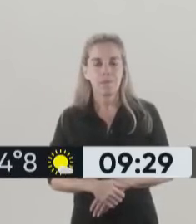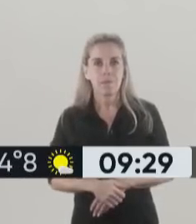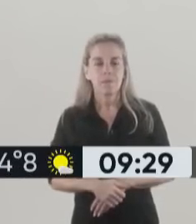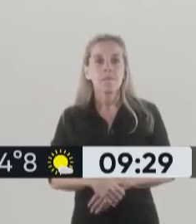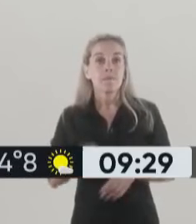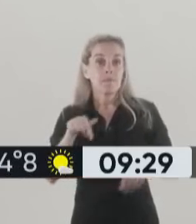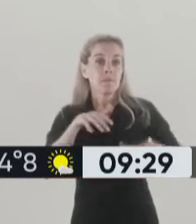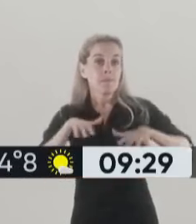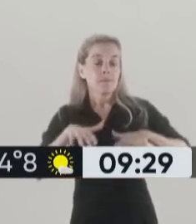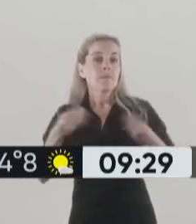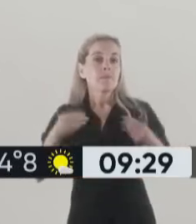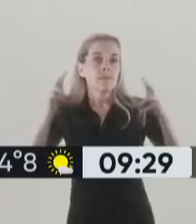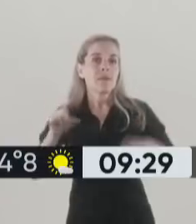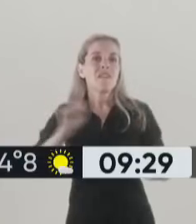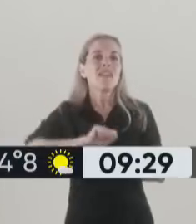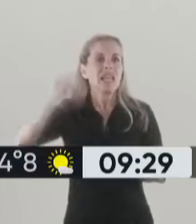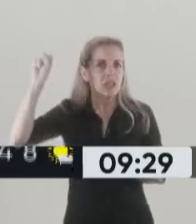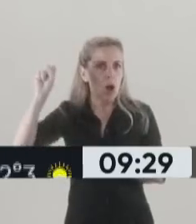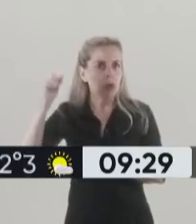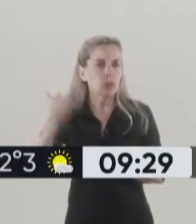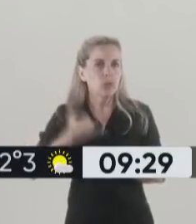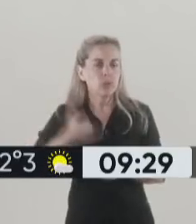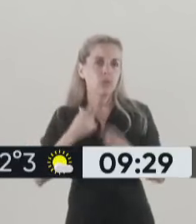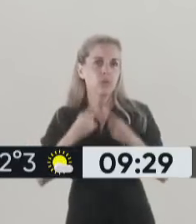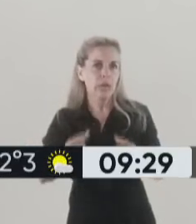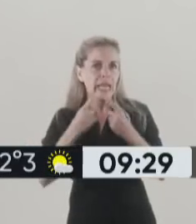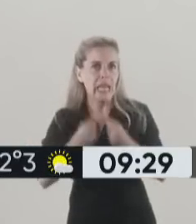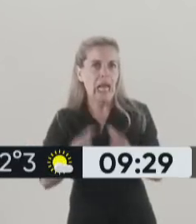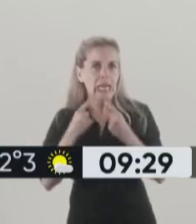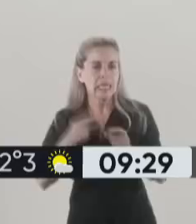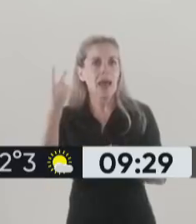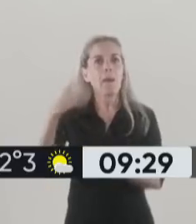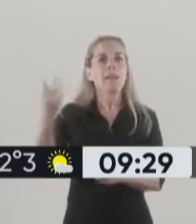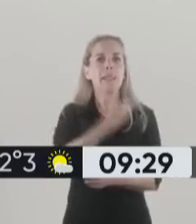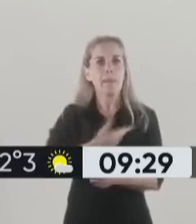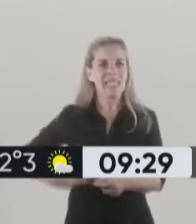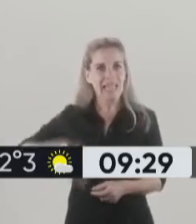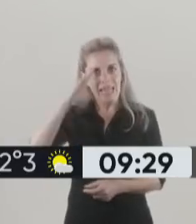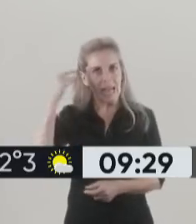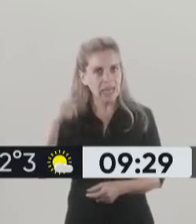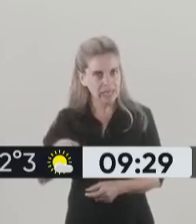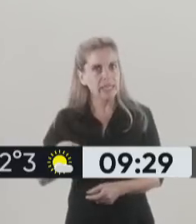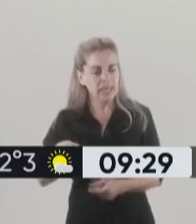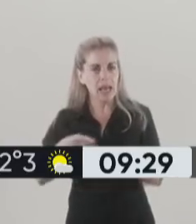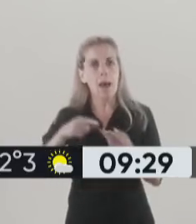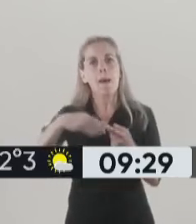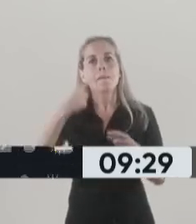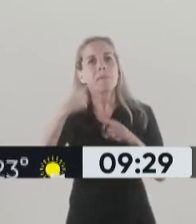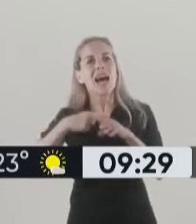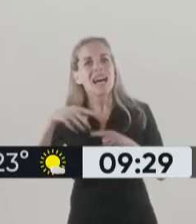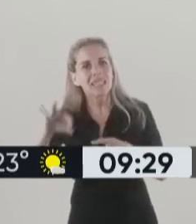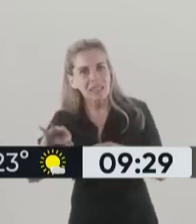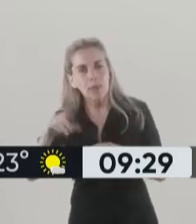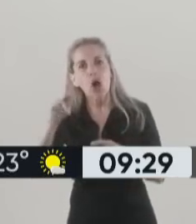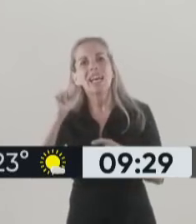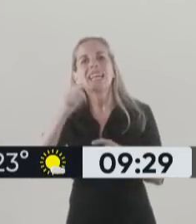medio de esta crisis de la inflación hubo duras críticas en los últimos días de la vicepresidenta, de Cristina Kirchner, de Máximo Kirchner, que